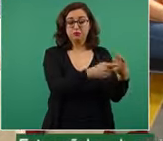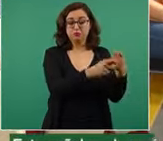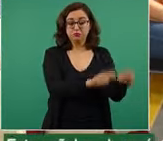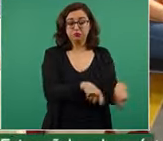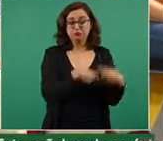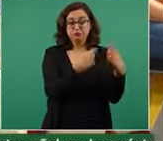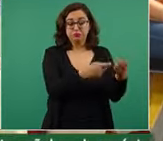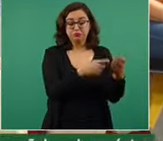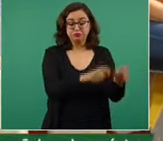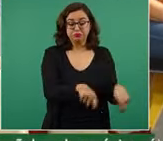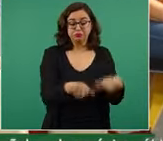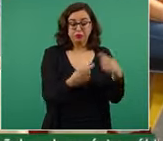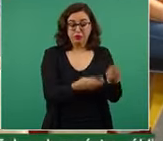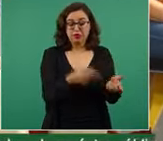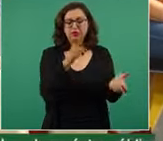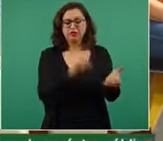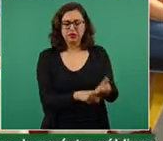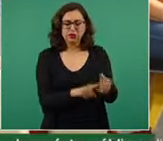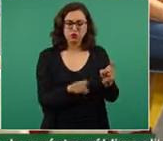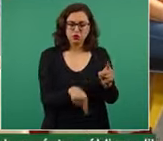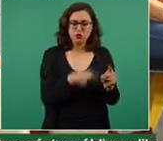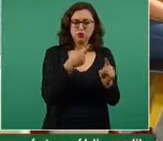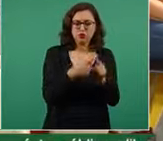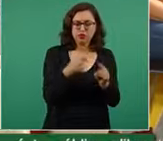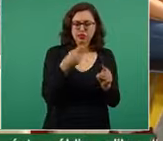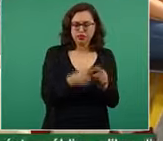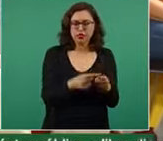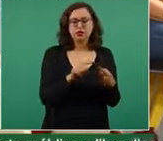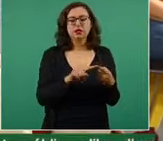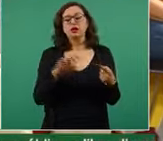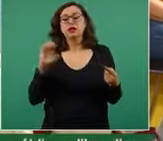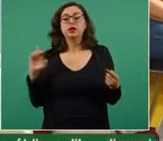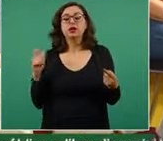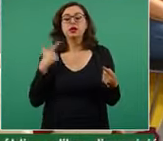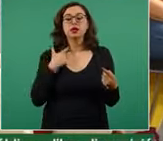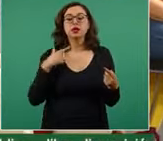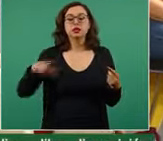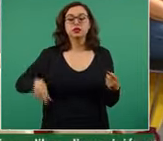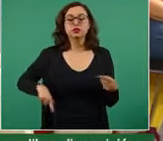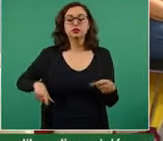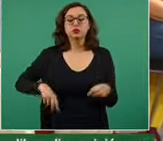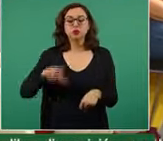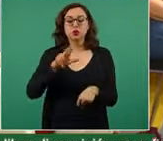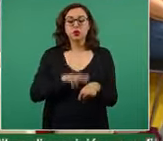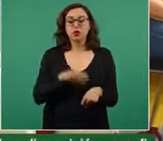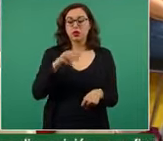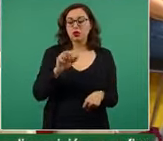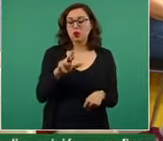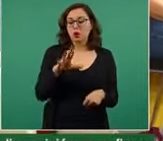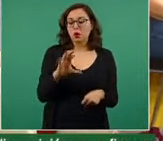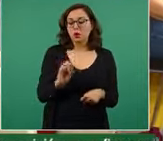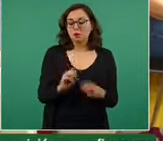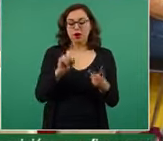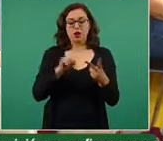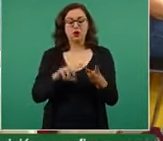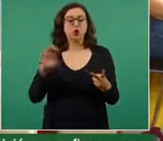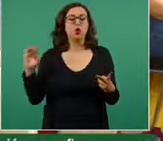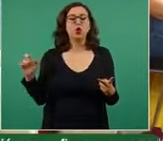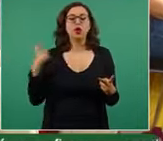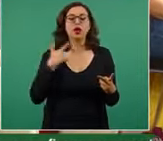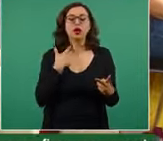están personajes como el exgobernador Marco Covarrubias, el exsenador